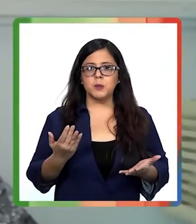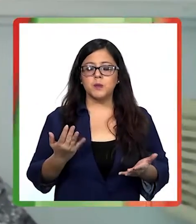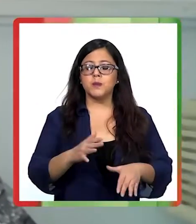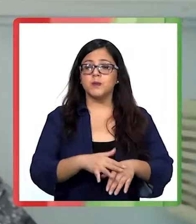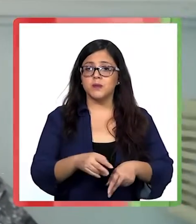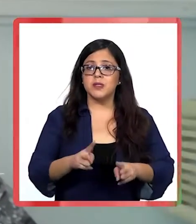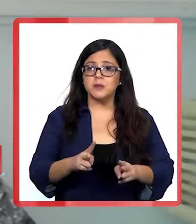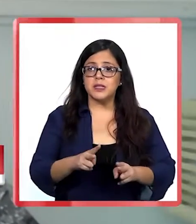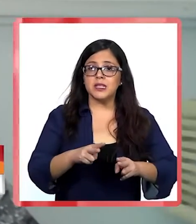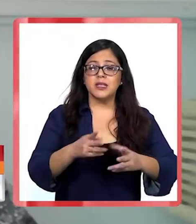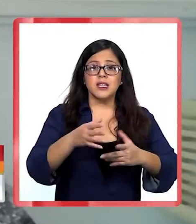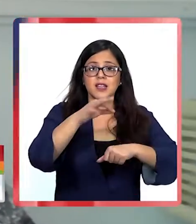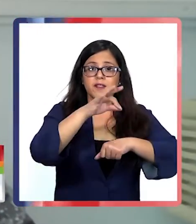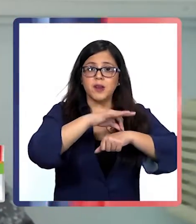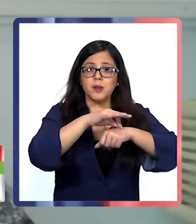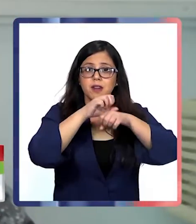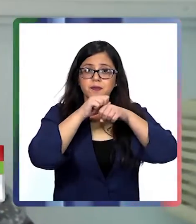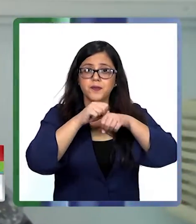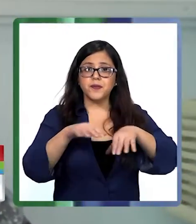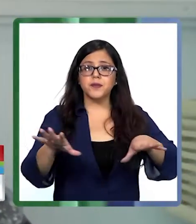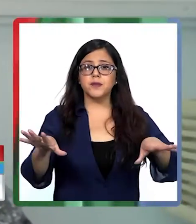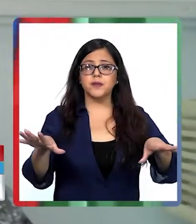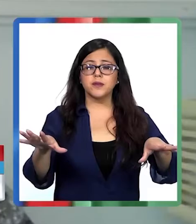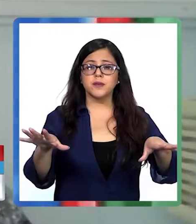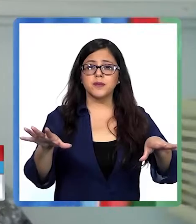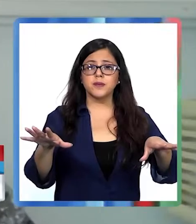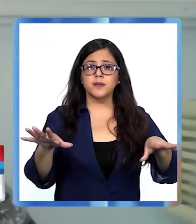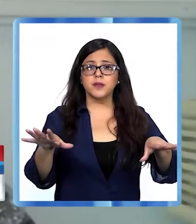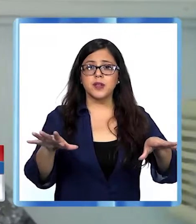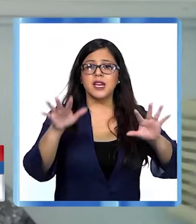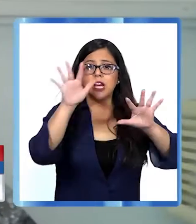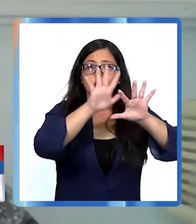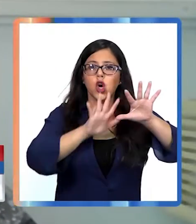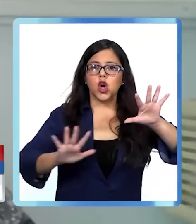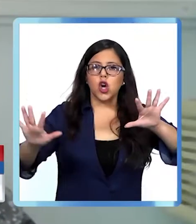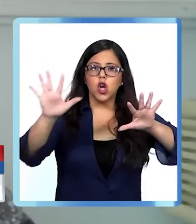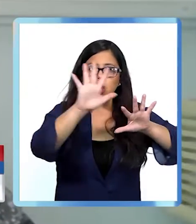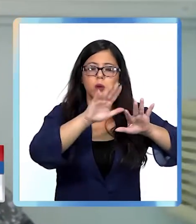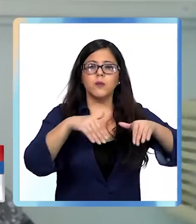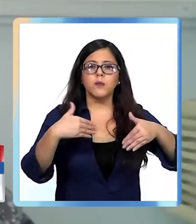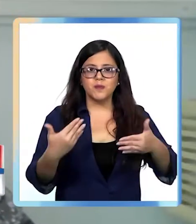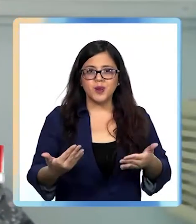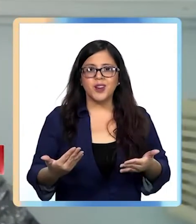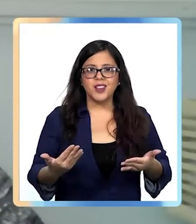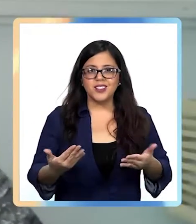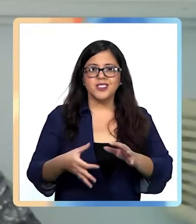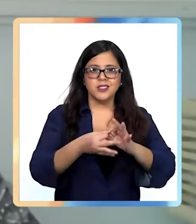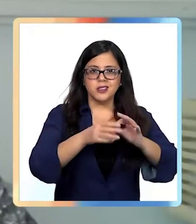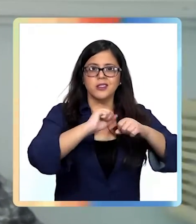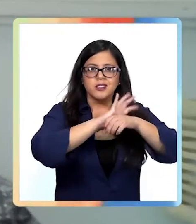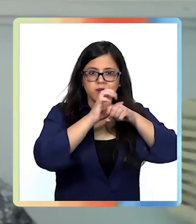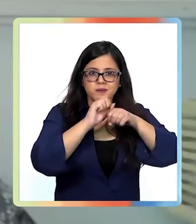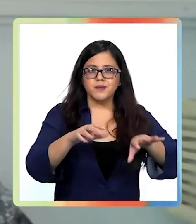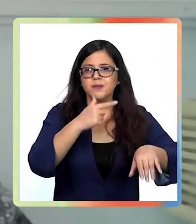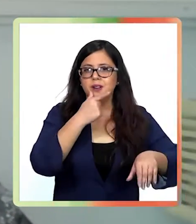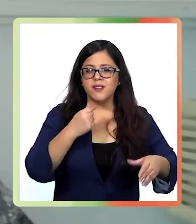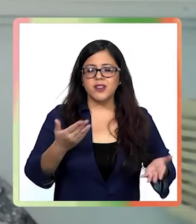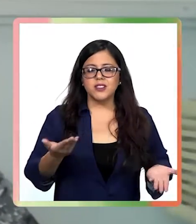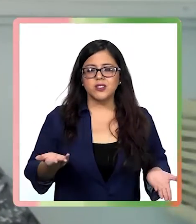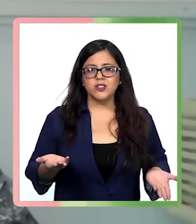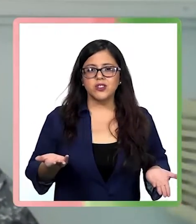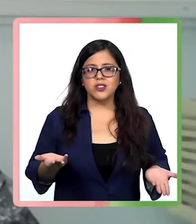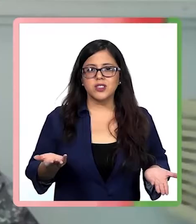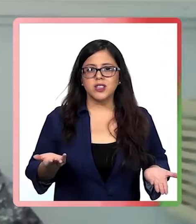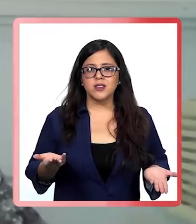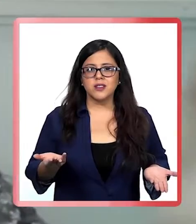también influye en que permite que las infecciones viajen rápidamente en los distintos continentes, y por eso es que ocurren estas pandemias